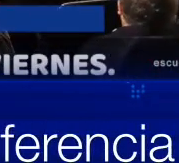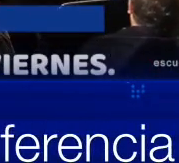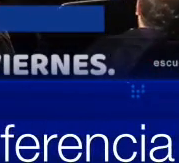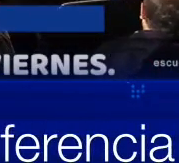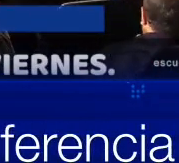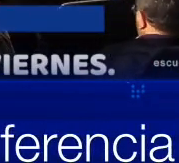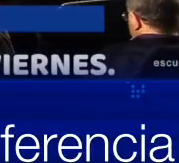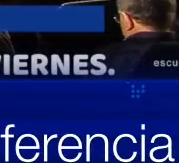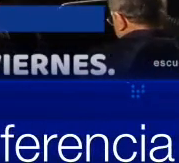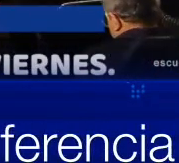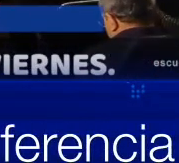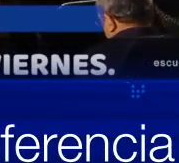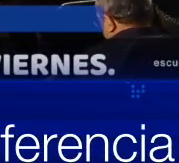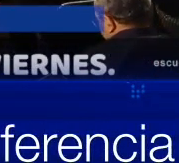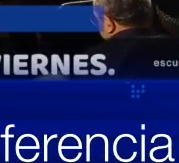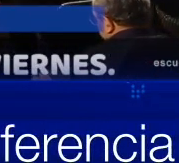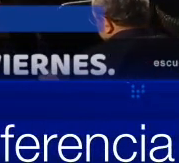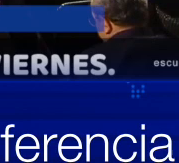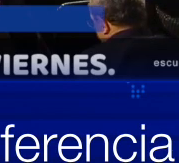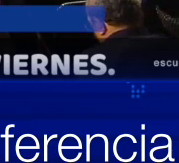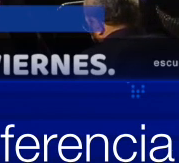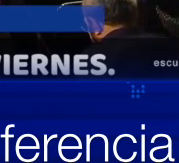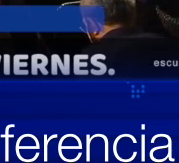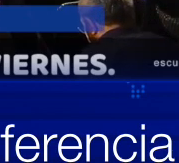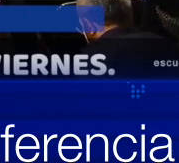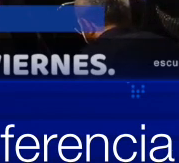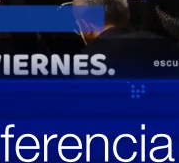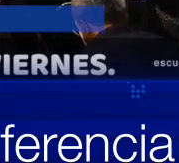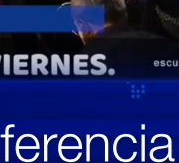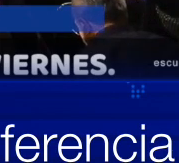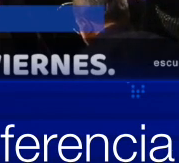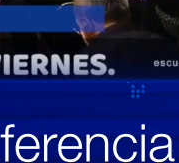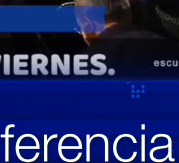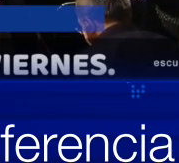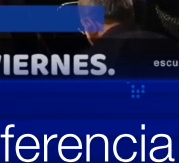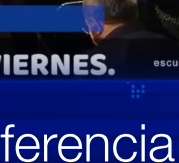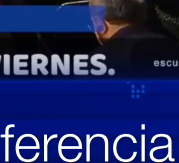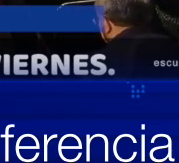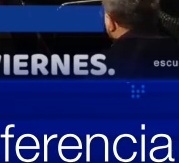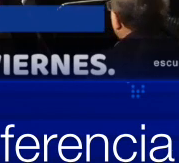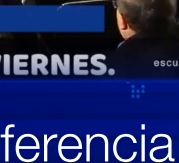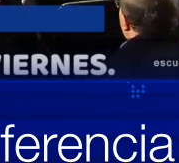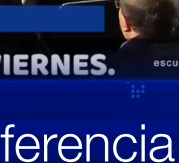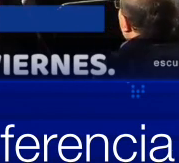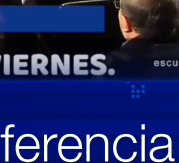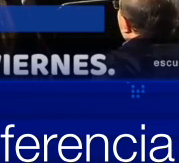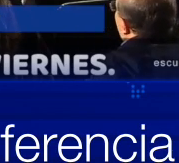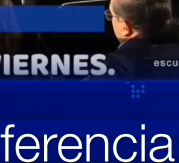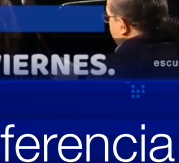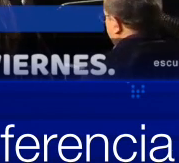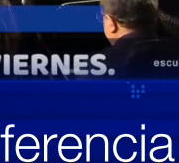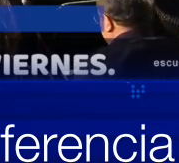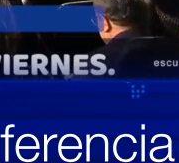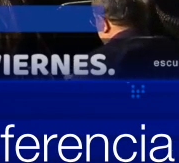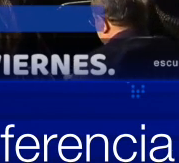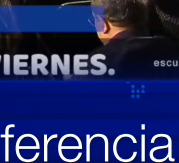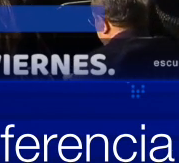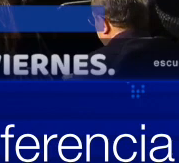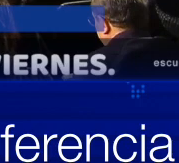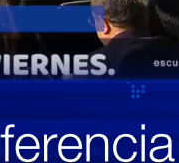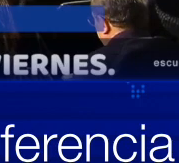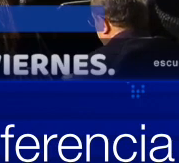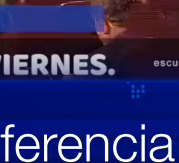en este inicio de semana como siempre ricardo sheffield va a